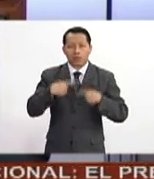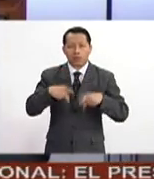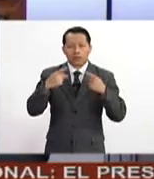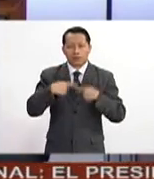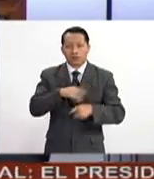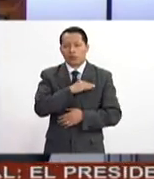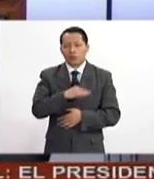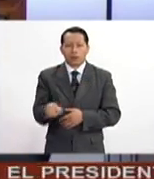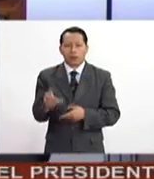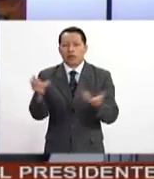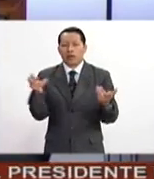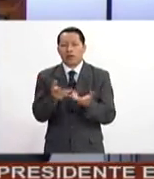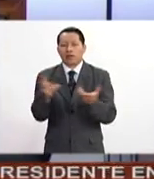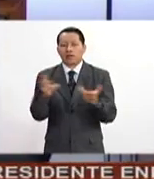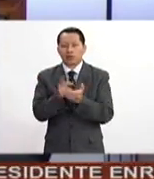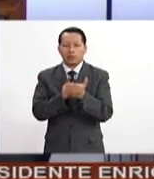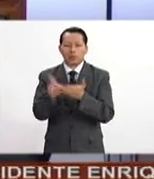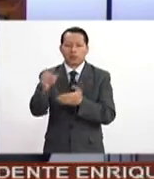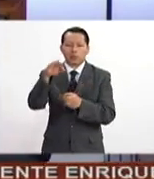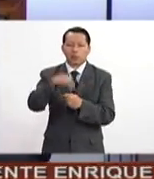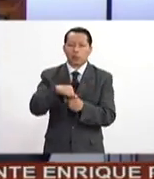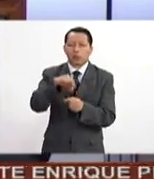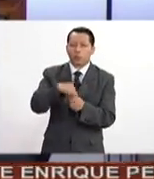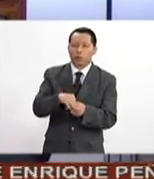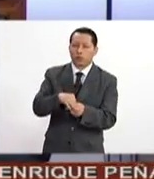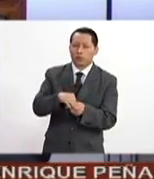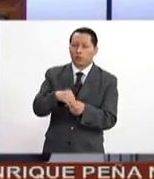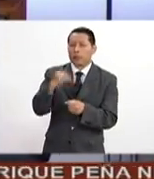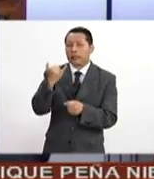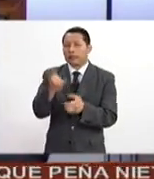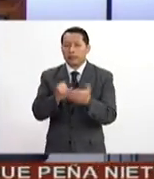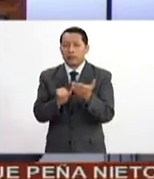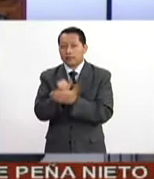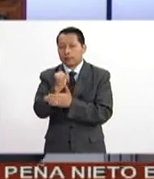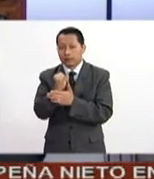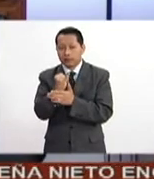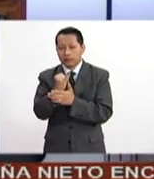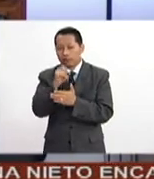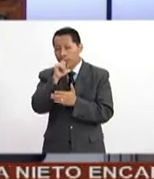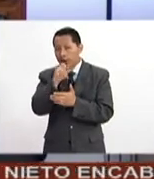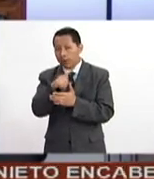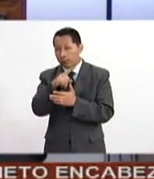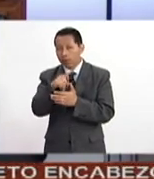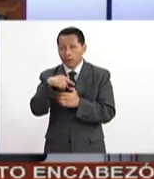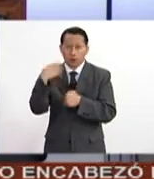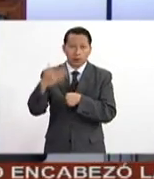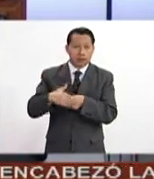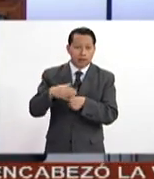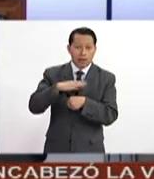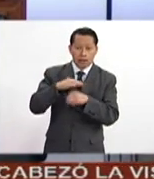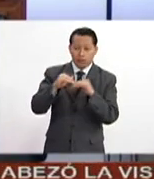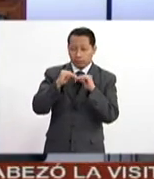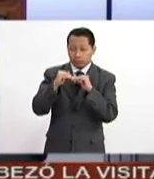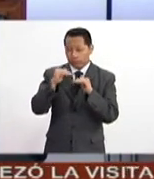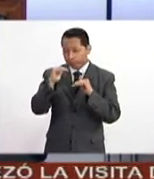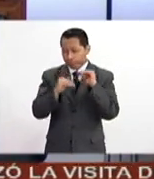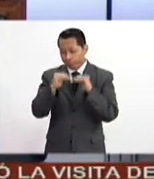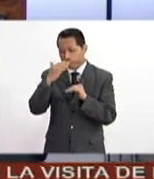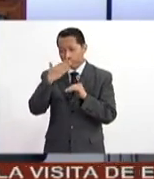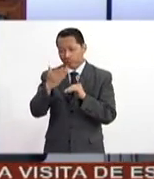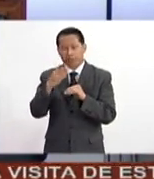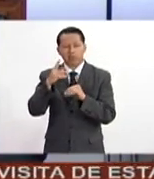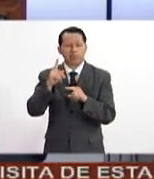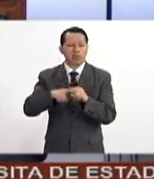que podrán ejercer su derecho al sufragio y decidir con ello en contiendas más equitativas y escrutadas que antes a